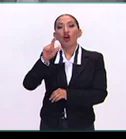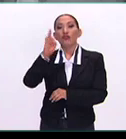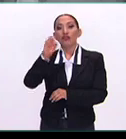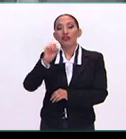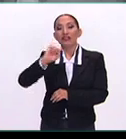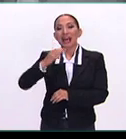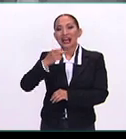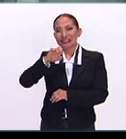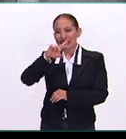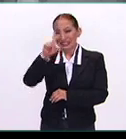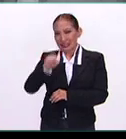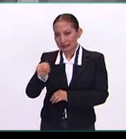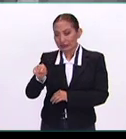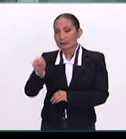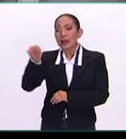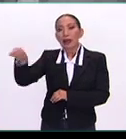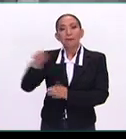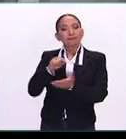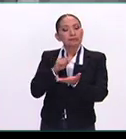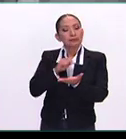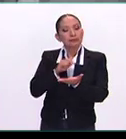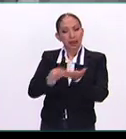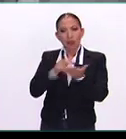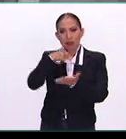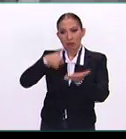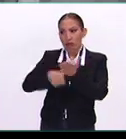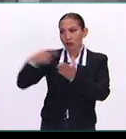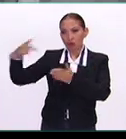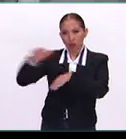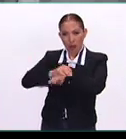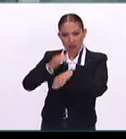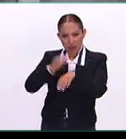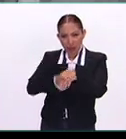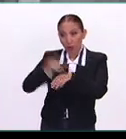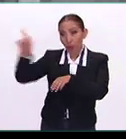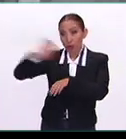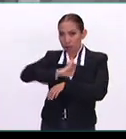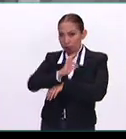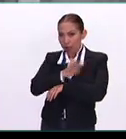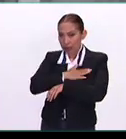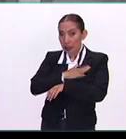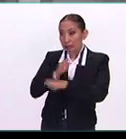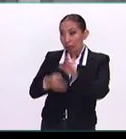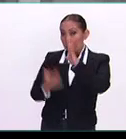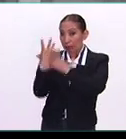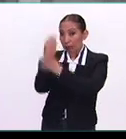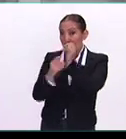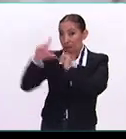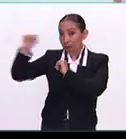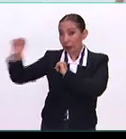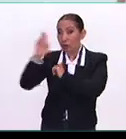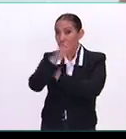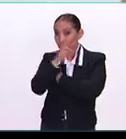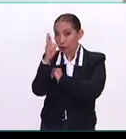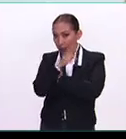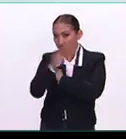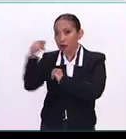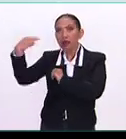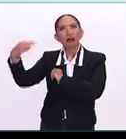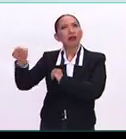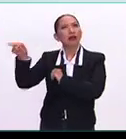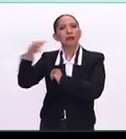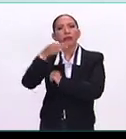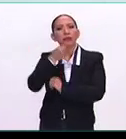Sánchez Vázquez escribió a un colega de él, español, exiliado en la URSS, que se